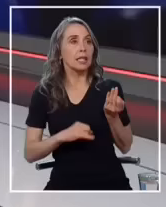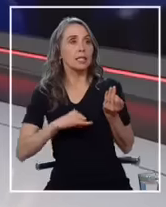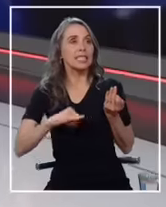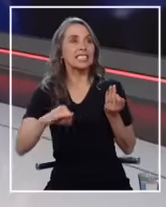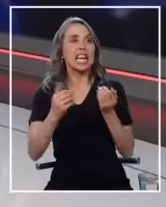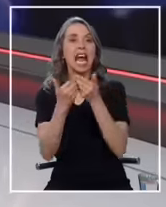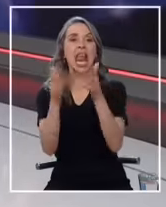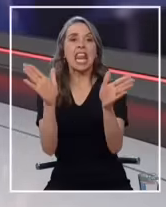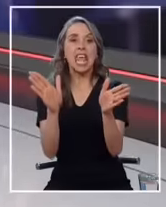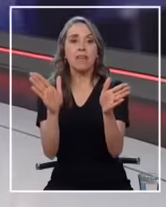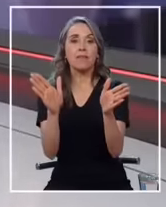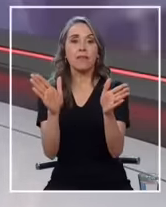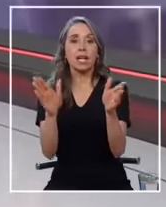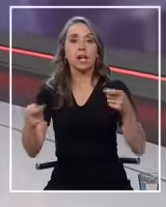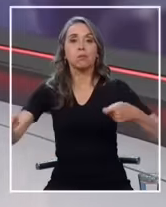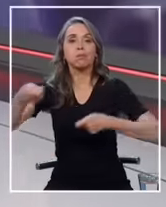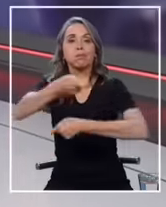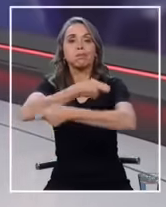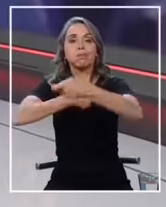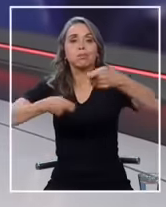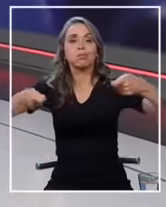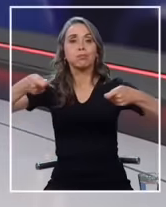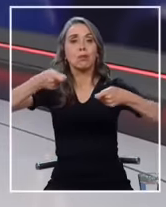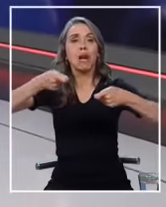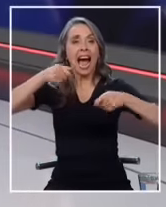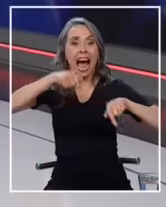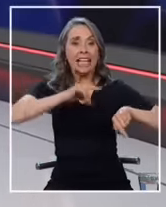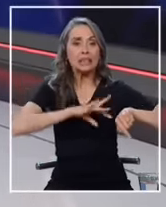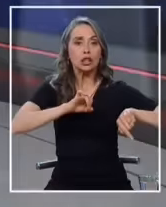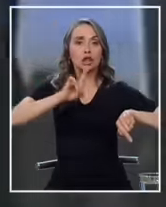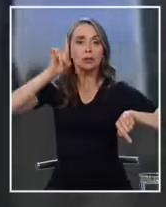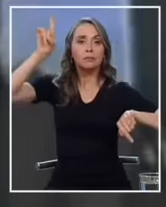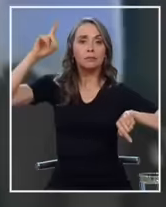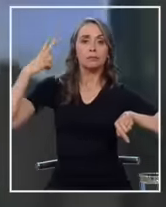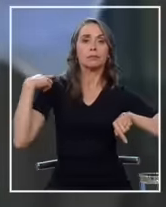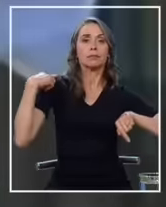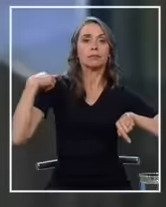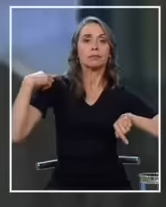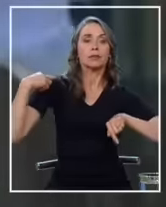Según los investigadores, siguen en libertad y moviendo los hilos desde Estados Unidos.